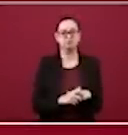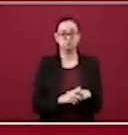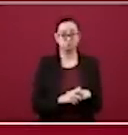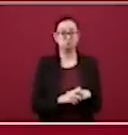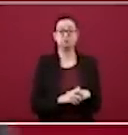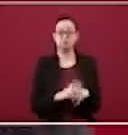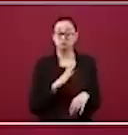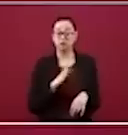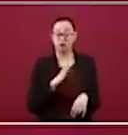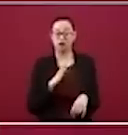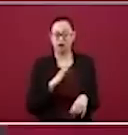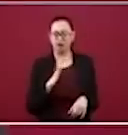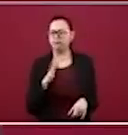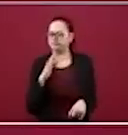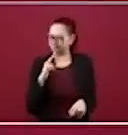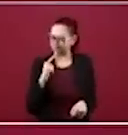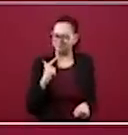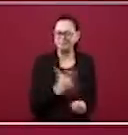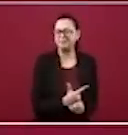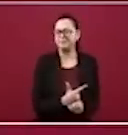tenemos bien